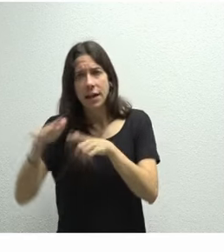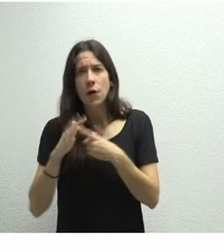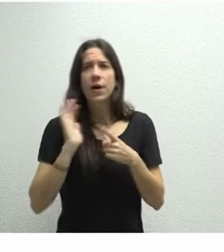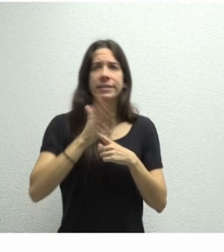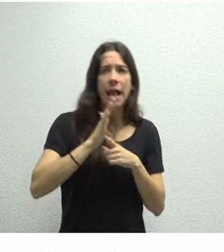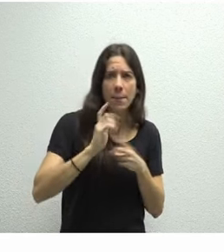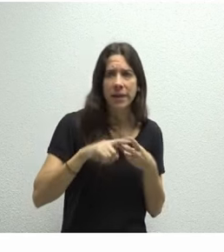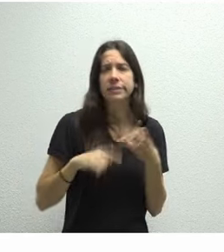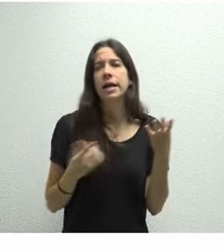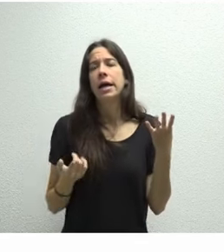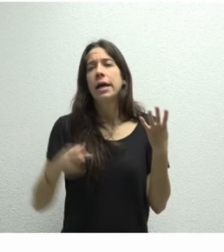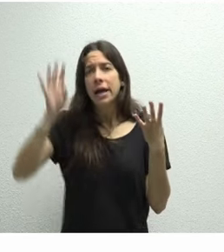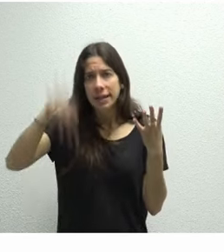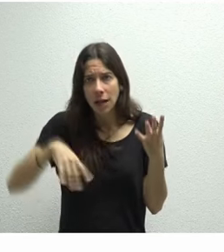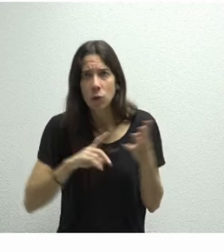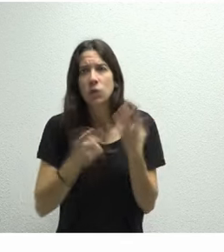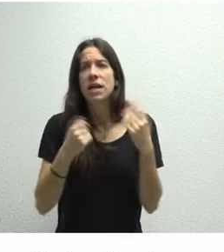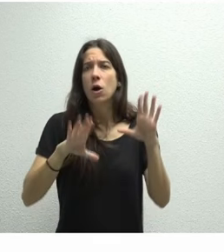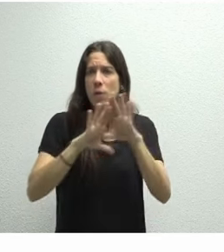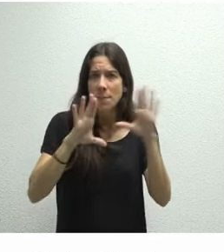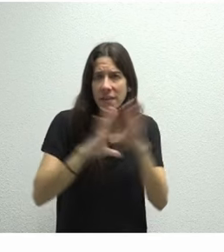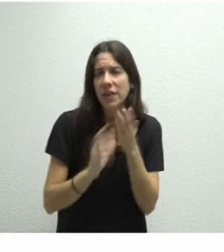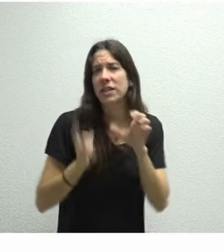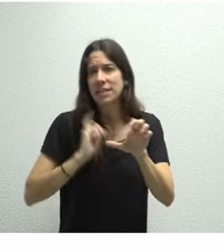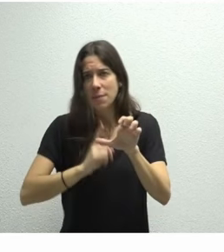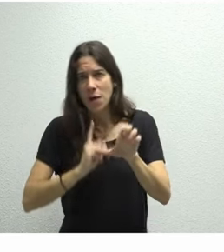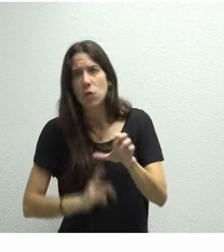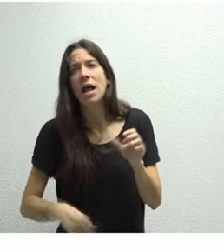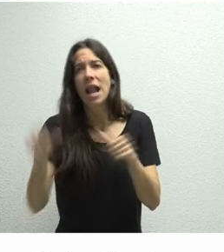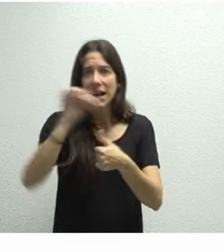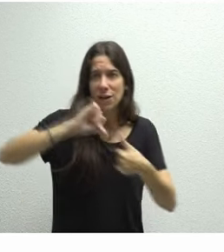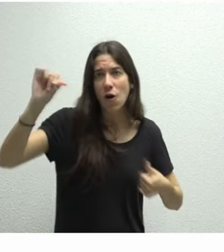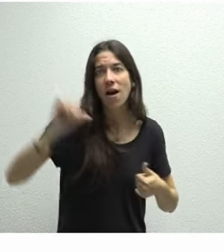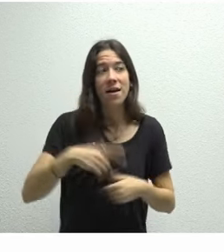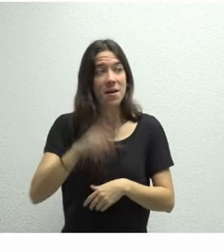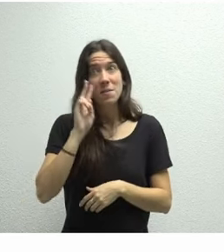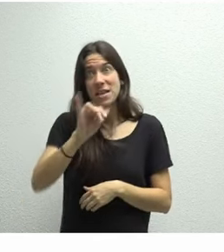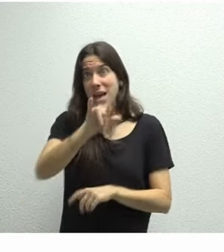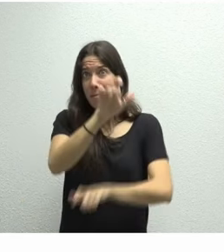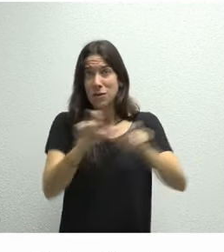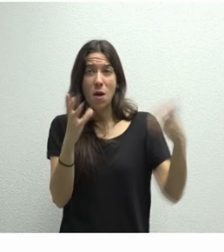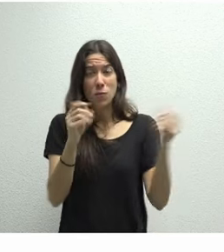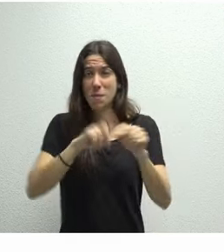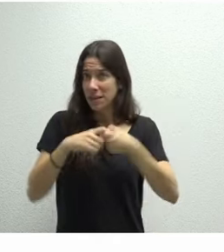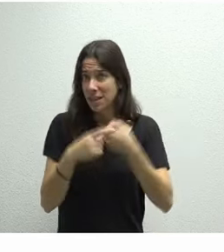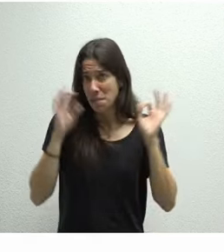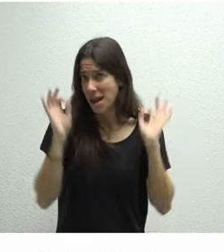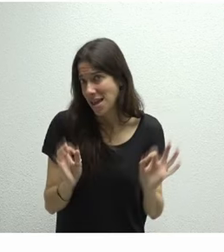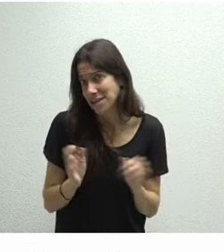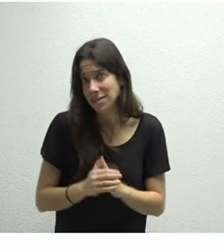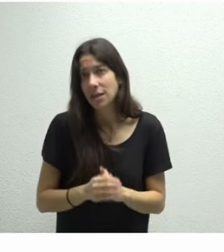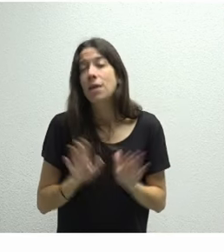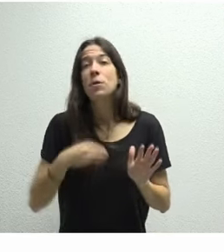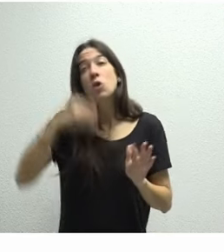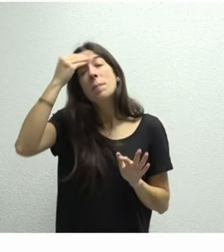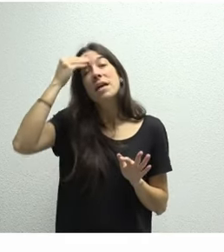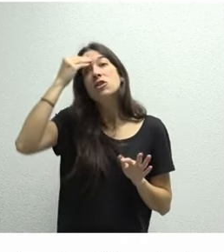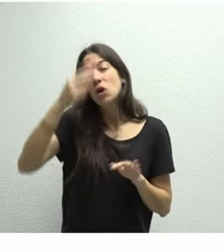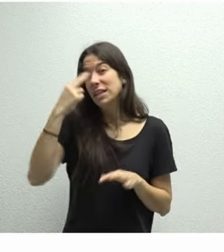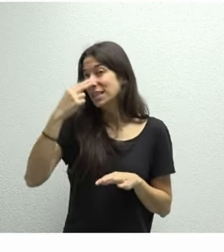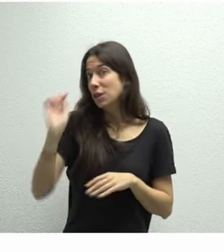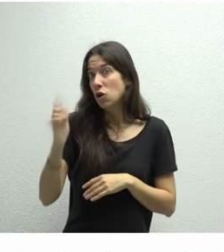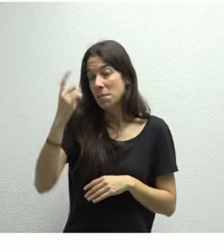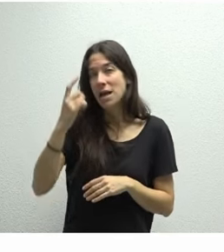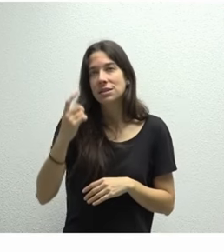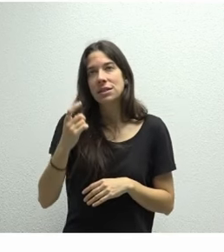Cataluña comid de Madrid extremadura La Rioja como veis hay mucha gente implicada yo creo que lo más interesante y cuando lo